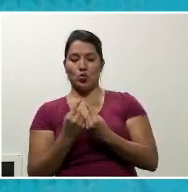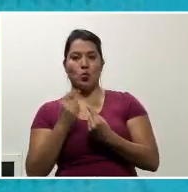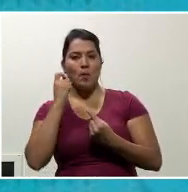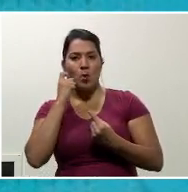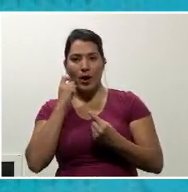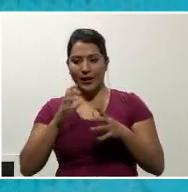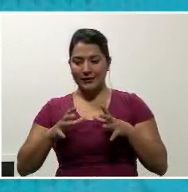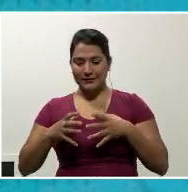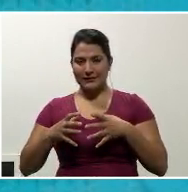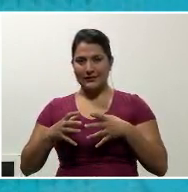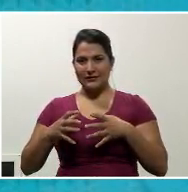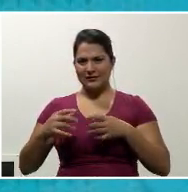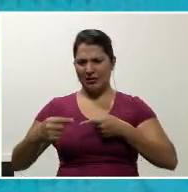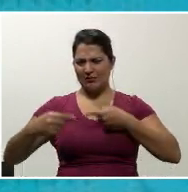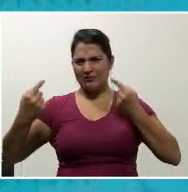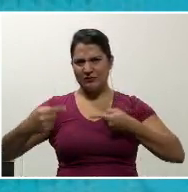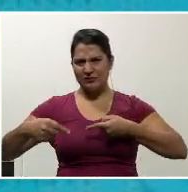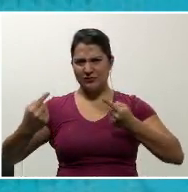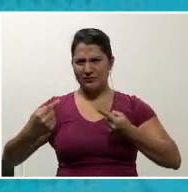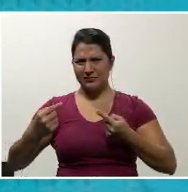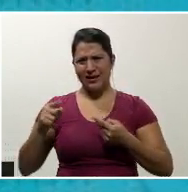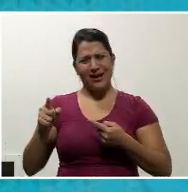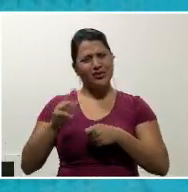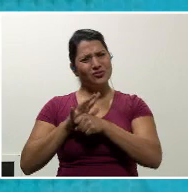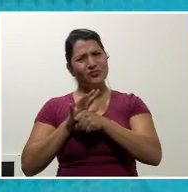esto como un acto de racismo y como un